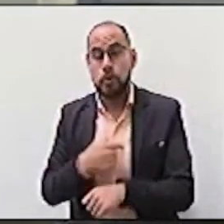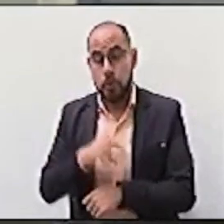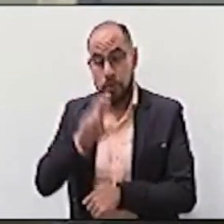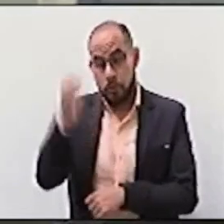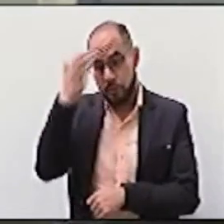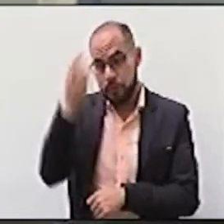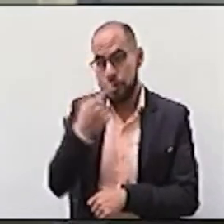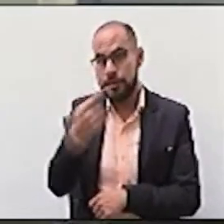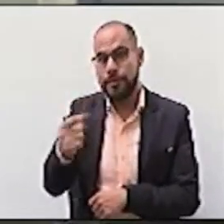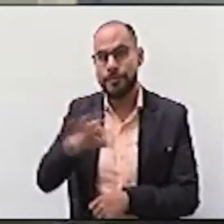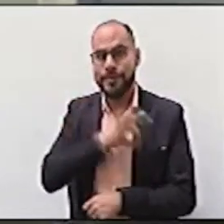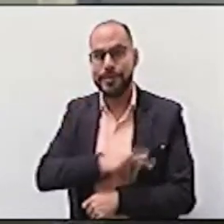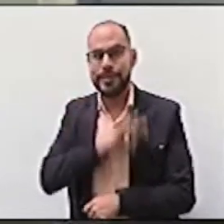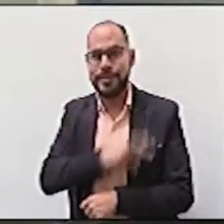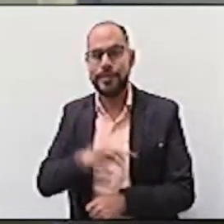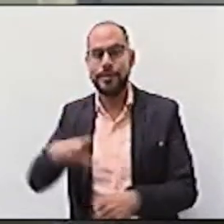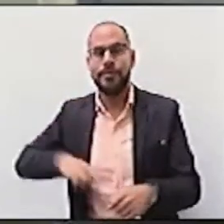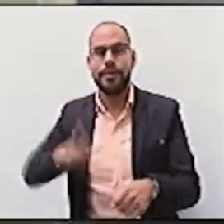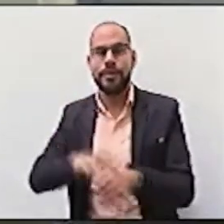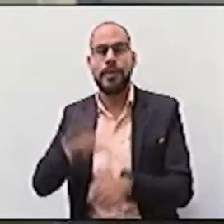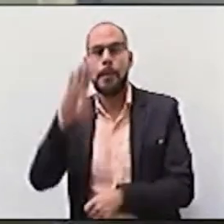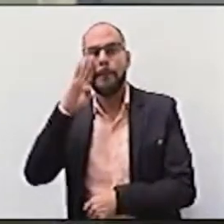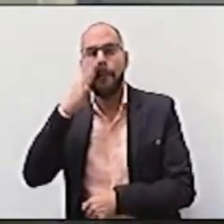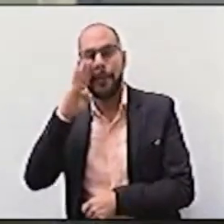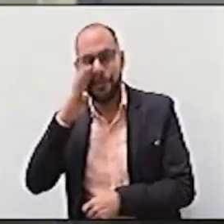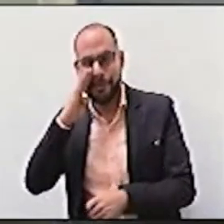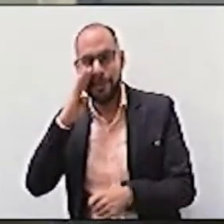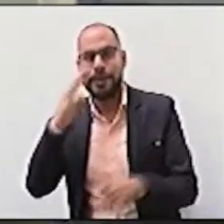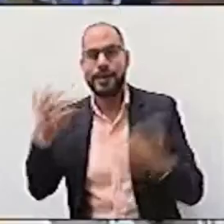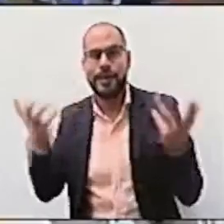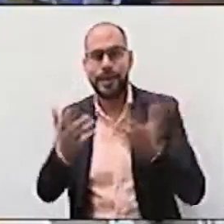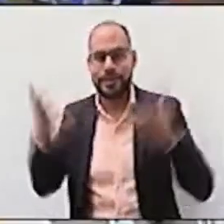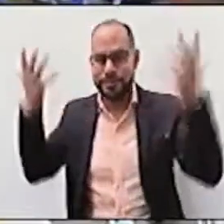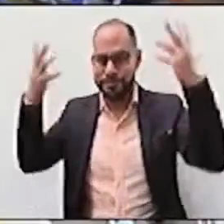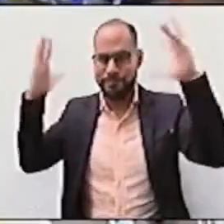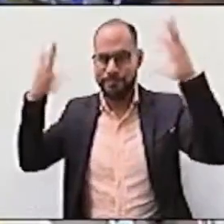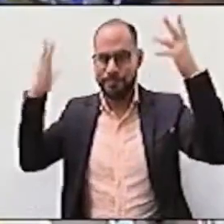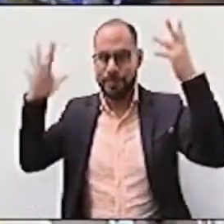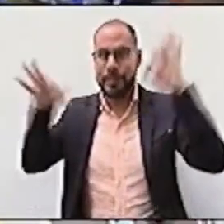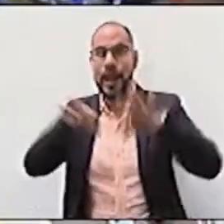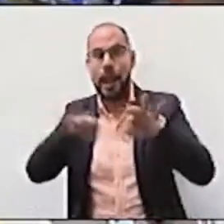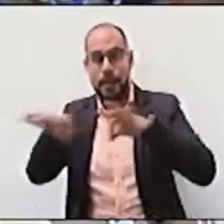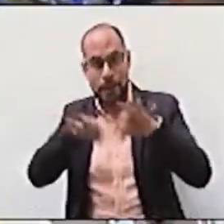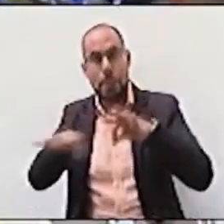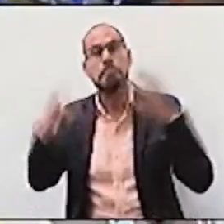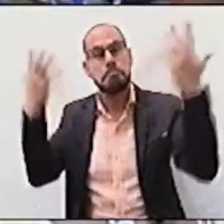felicito al gobernador Miguel Barbosa por su trabajo.